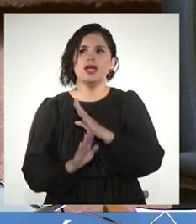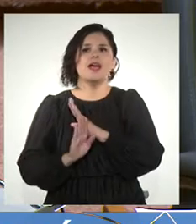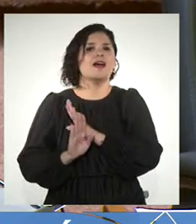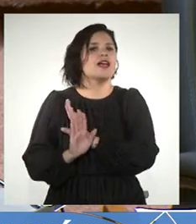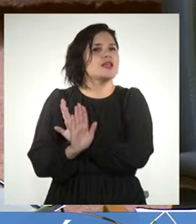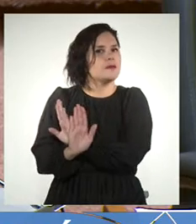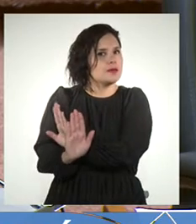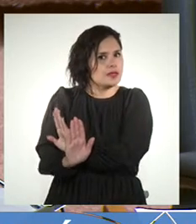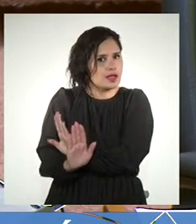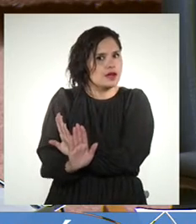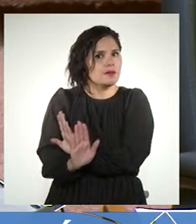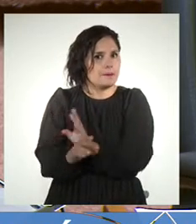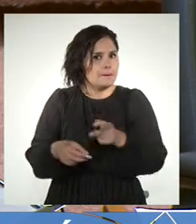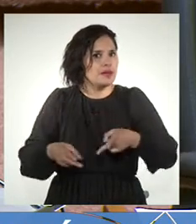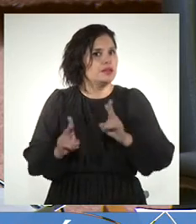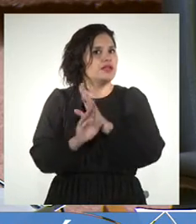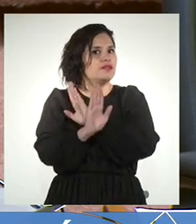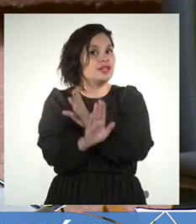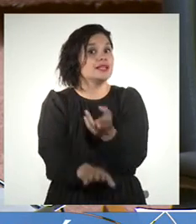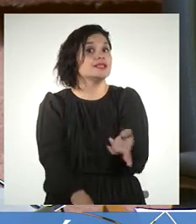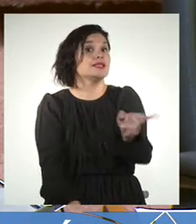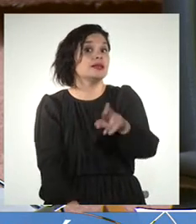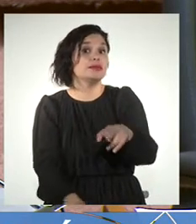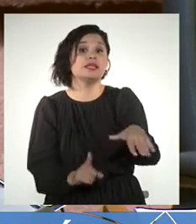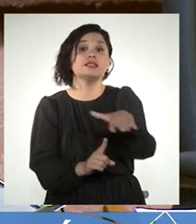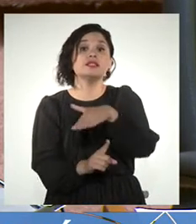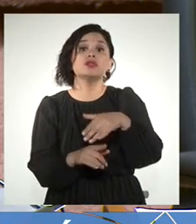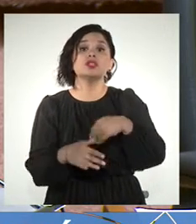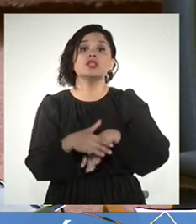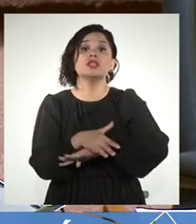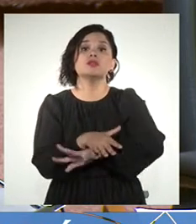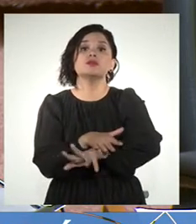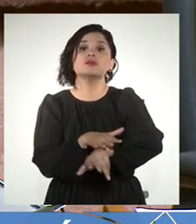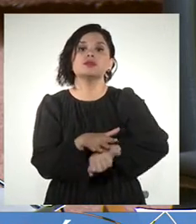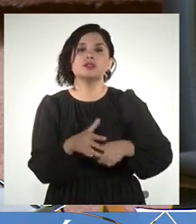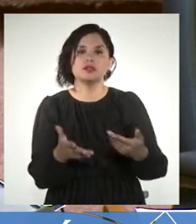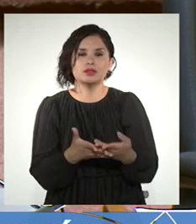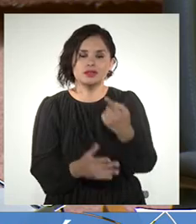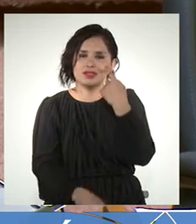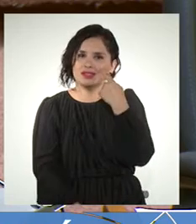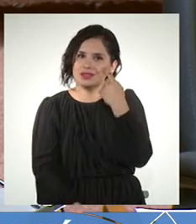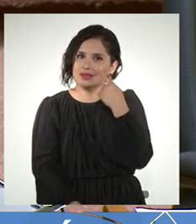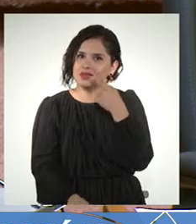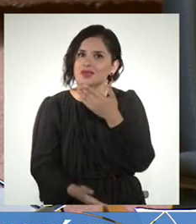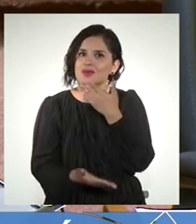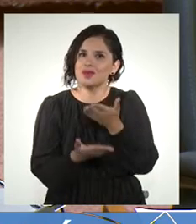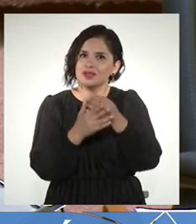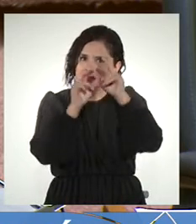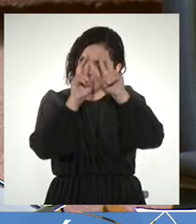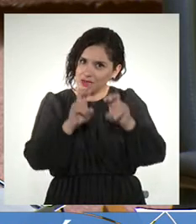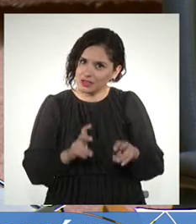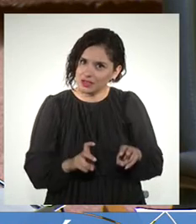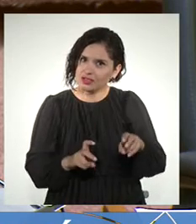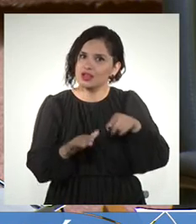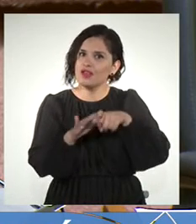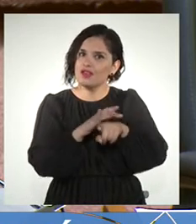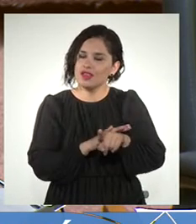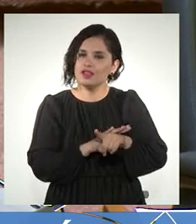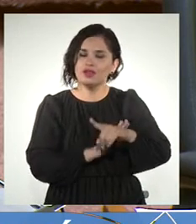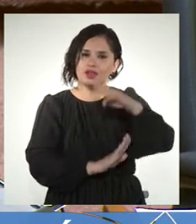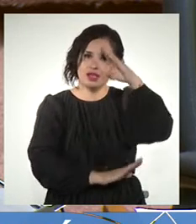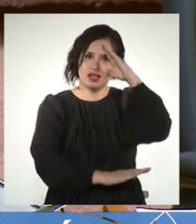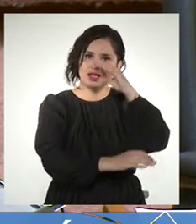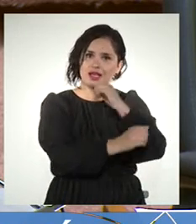menos imposibilitar que se repitan las situaciones de corrupción que se conocieron por las investigaciones judiciales en Carabineros y en el